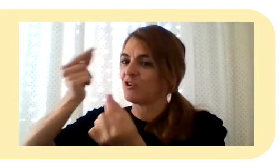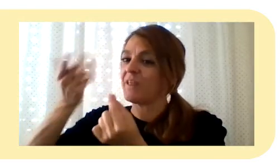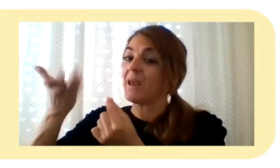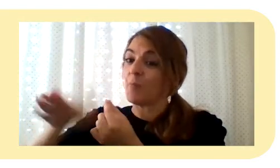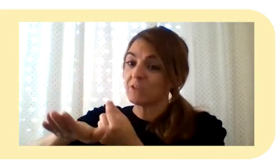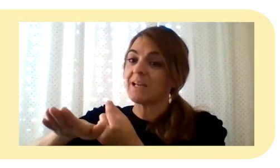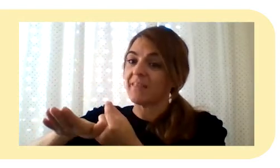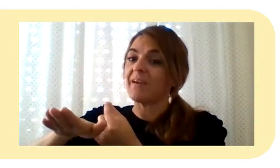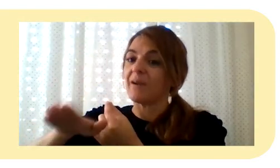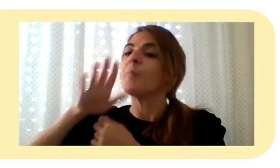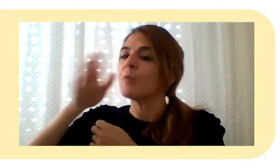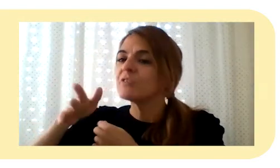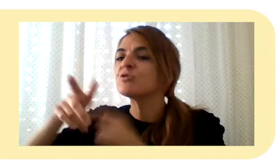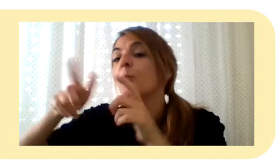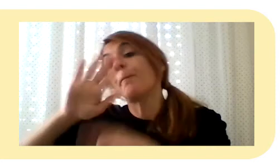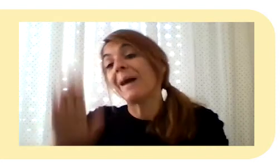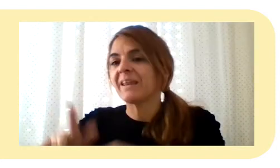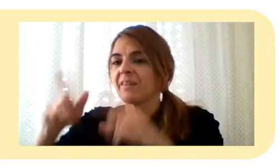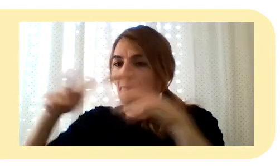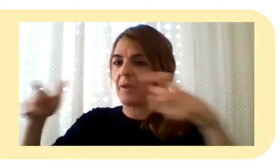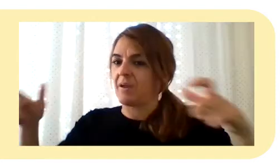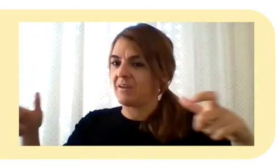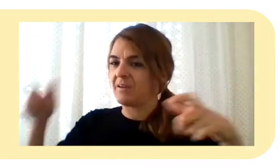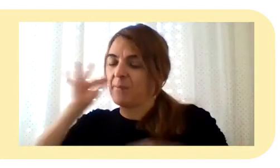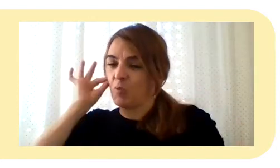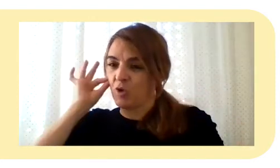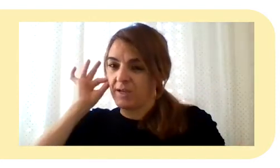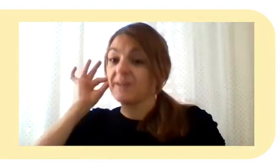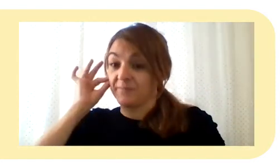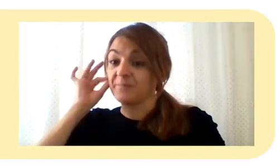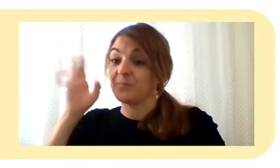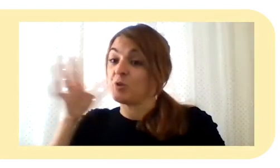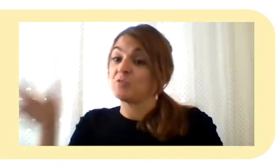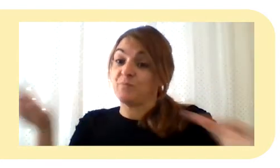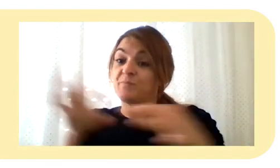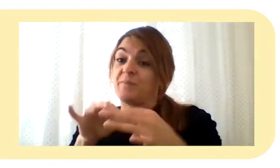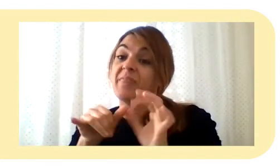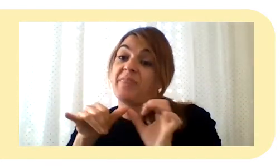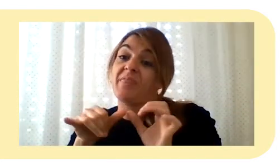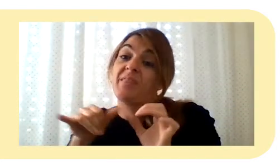estar recogiendo en el caso de los hombres y por eso nos estamos acercando